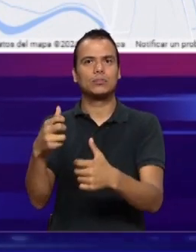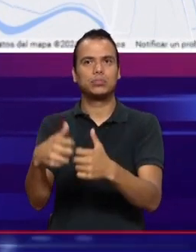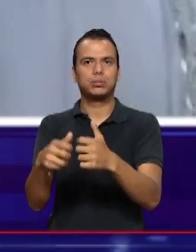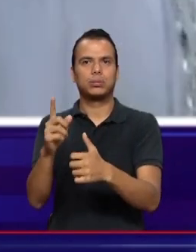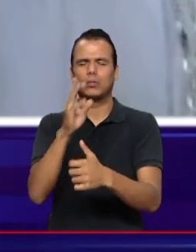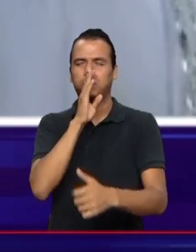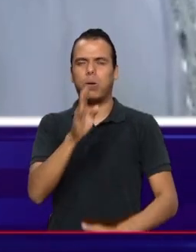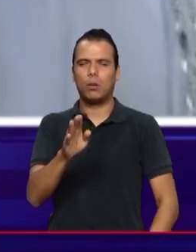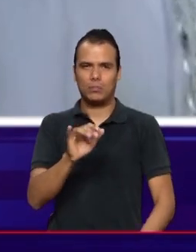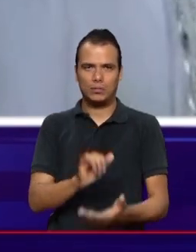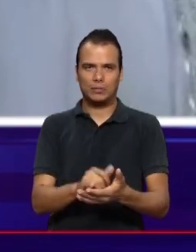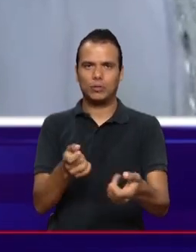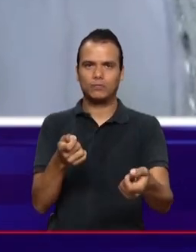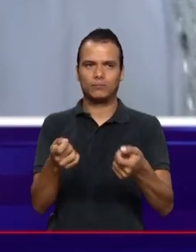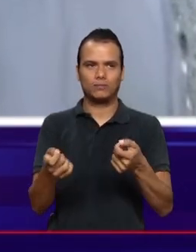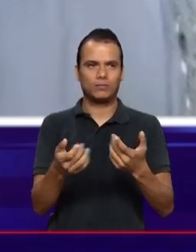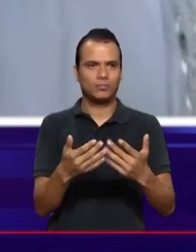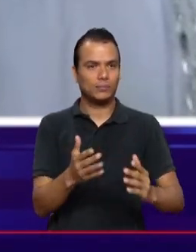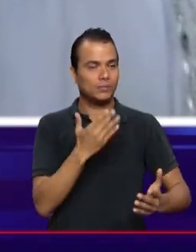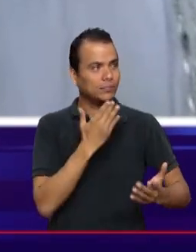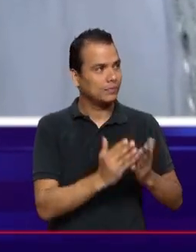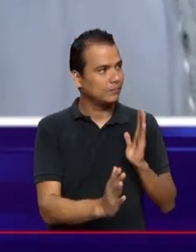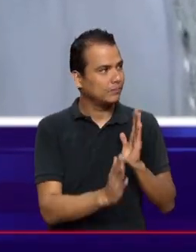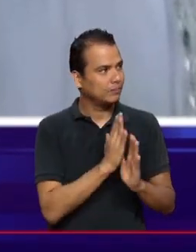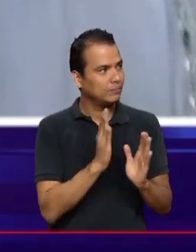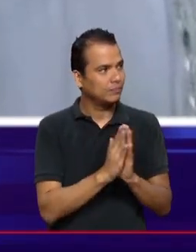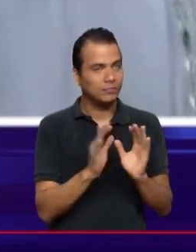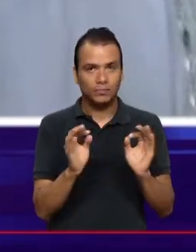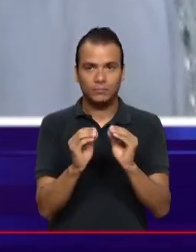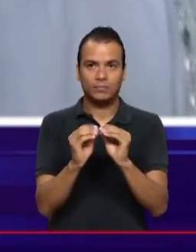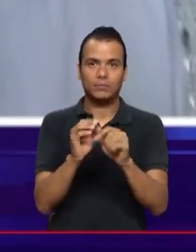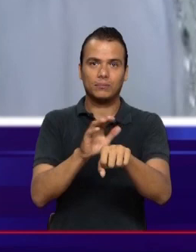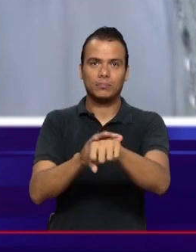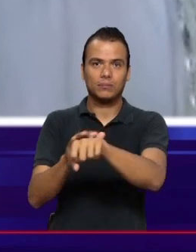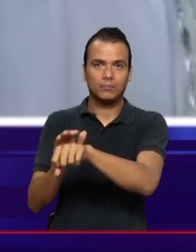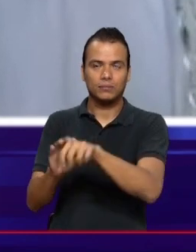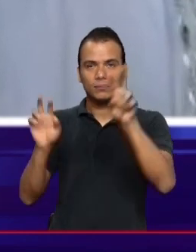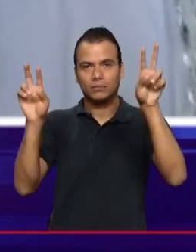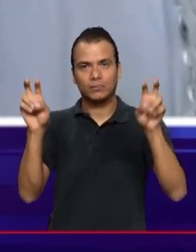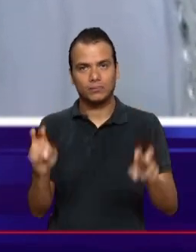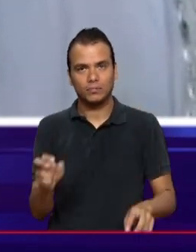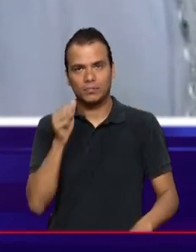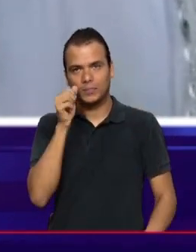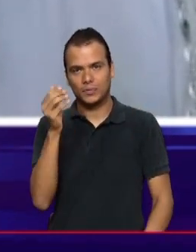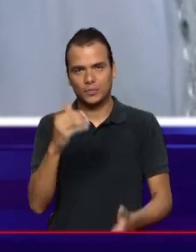vial. William Bermúdez, muchas gracias por su reporte, por esta información. Lo